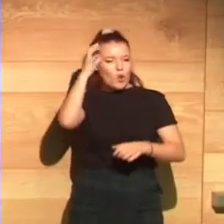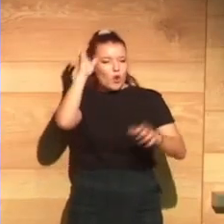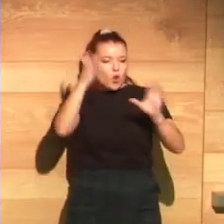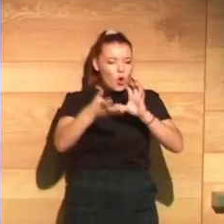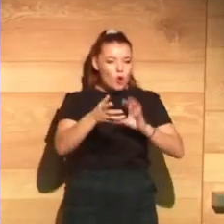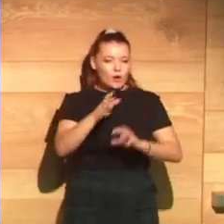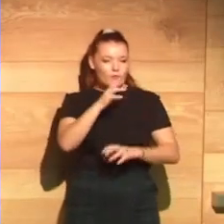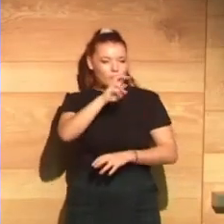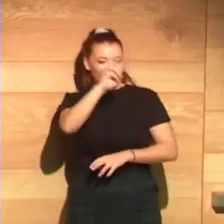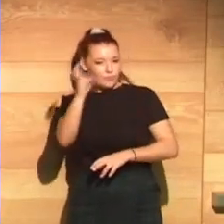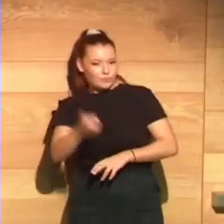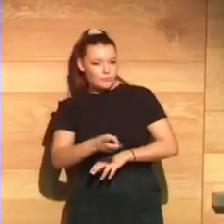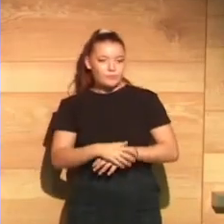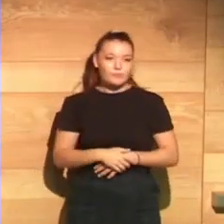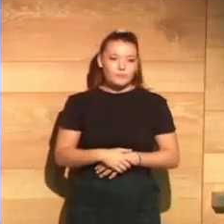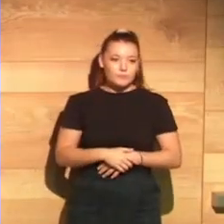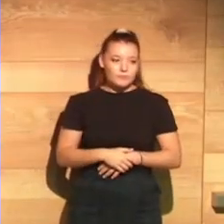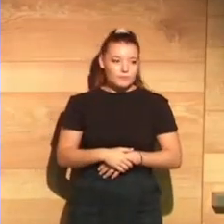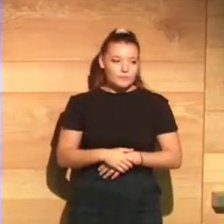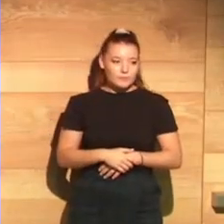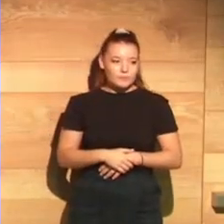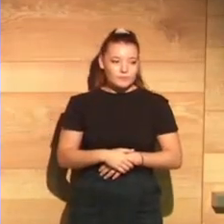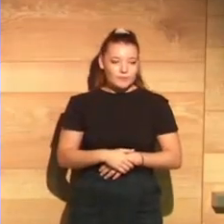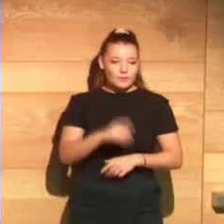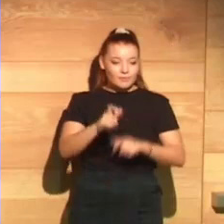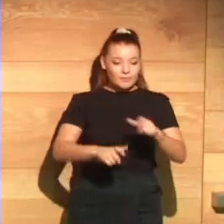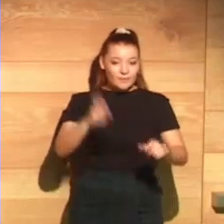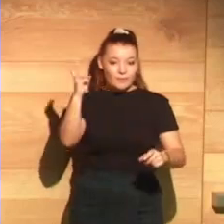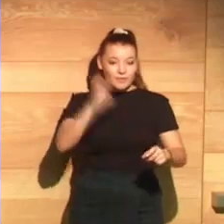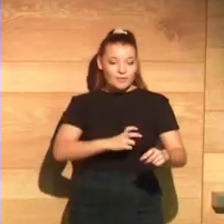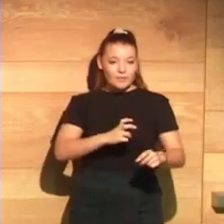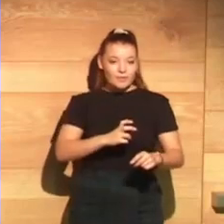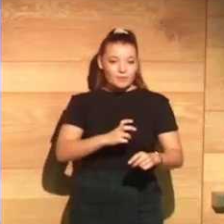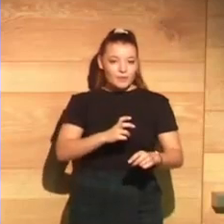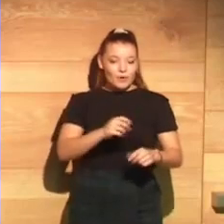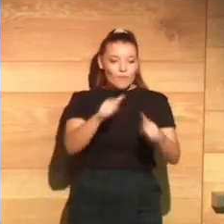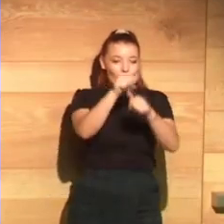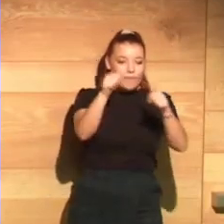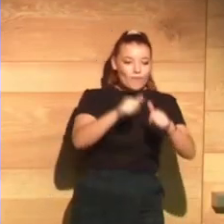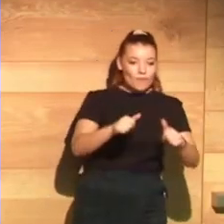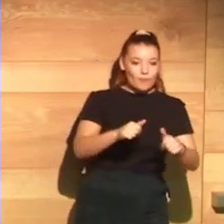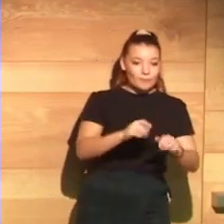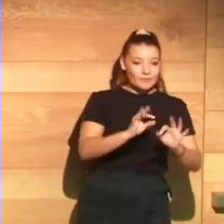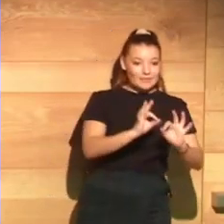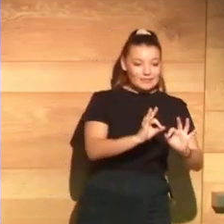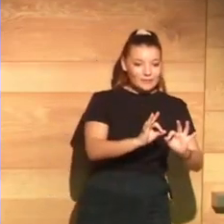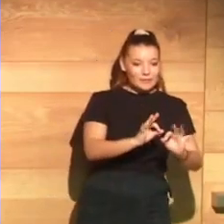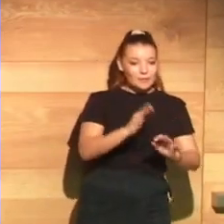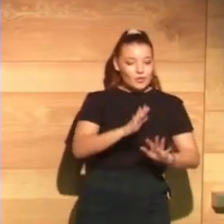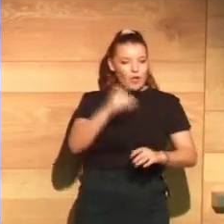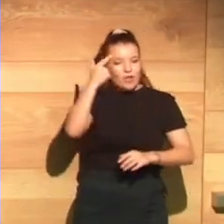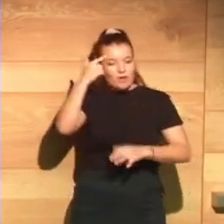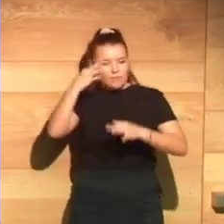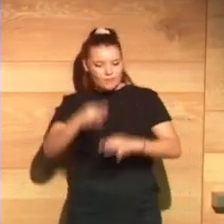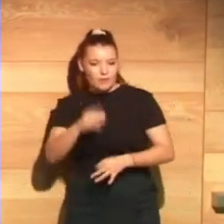cuenta que en realidad, pues, Enar, no sé si iba a venir, pero dice muchas veces, perdieron la forma pero no la razón, ¿no? Y